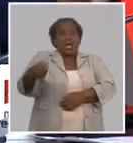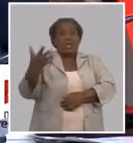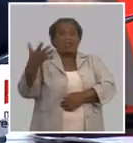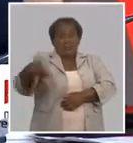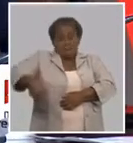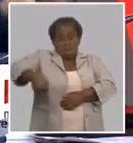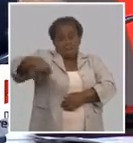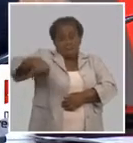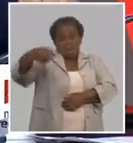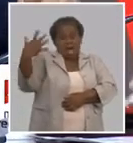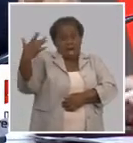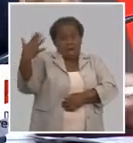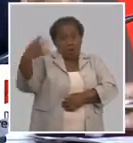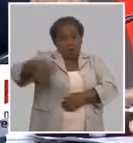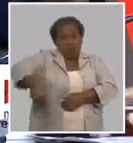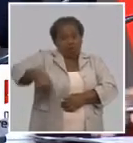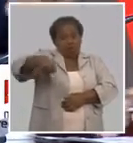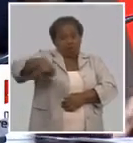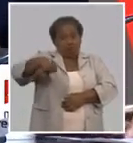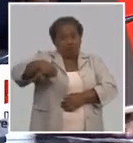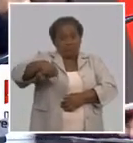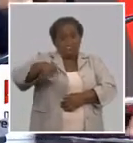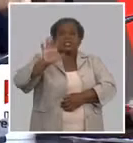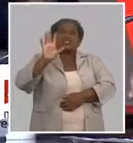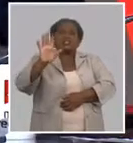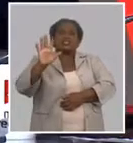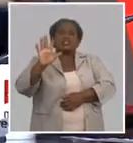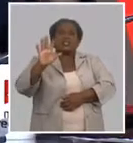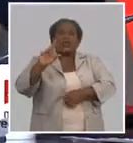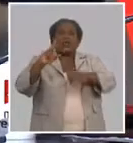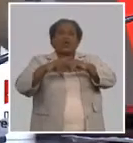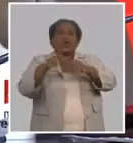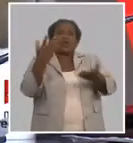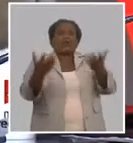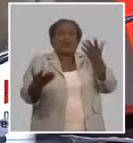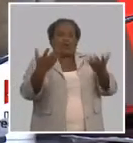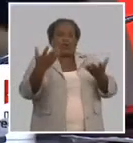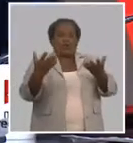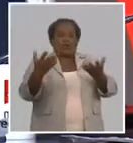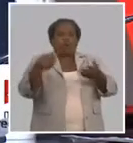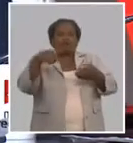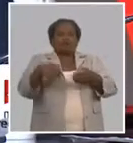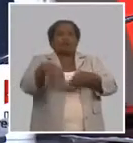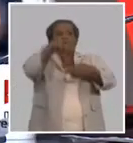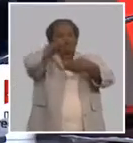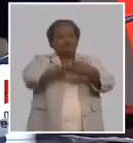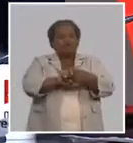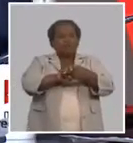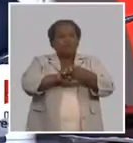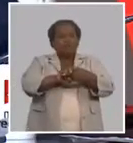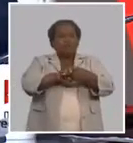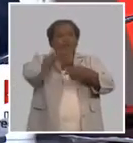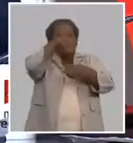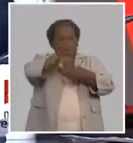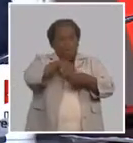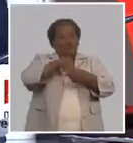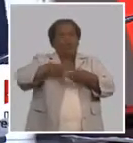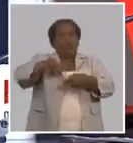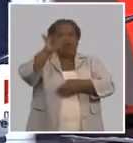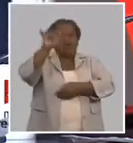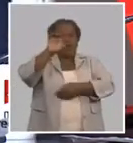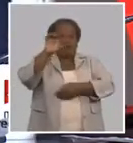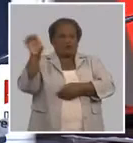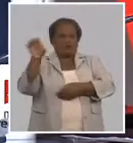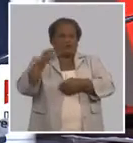es la mal ética que todos conocemos hasta 5 kilogramos que va con usted a bordo de la aeronave y la acompaña usted en el